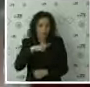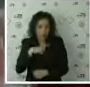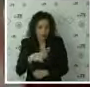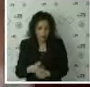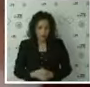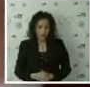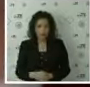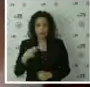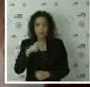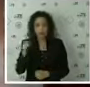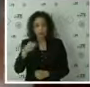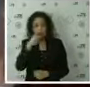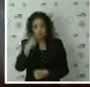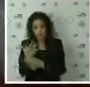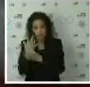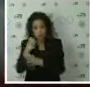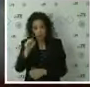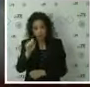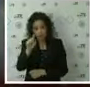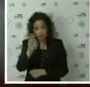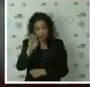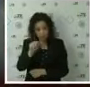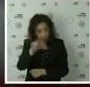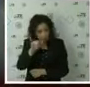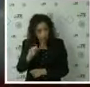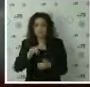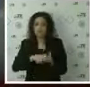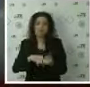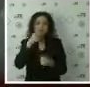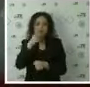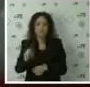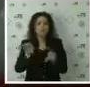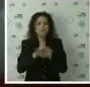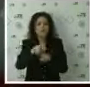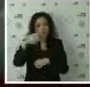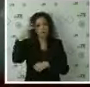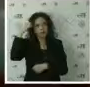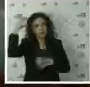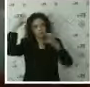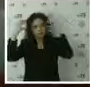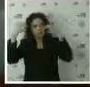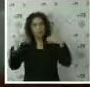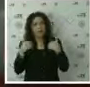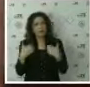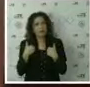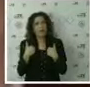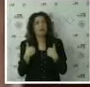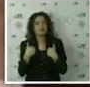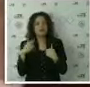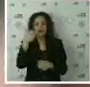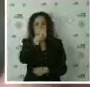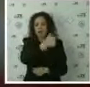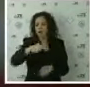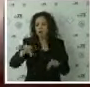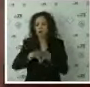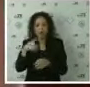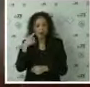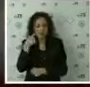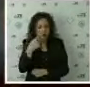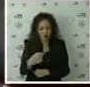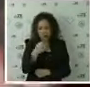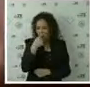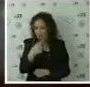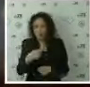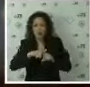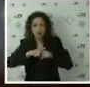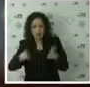Stephanie nos van diciendo, bueno, estas reflexiones en torno a ustedes, ¿cómo lo ven? Porque también les voy a decir algo, ustedes dicen, ay, los maestros son los encargados,